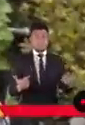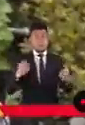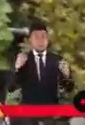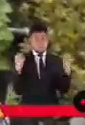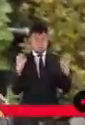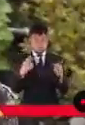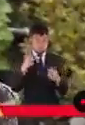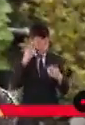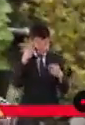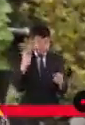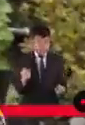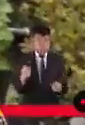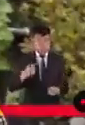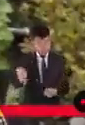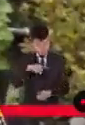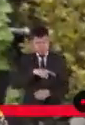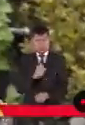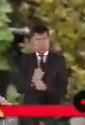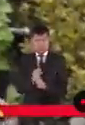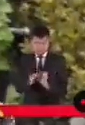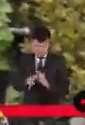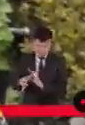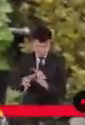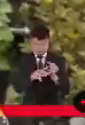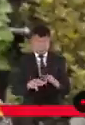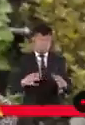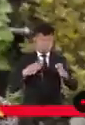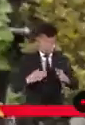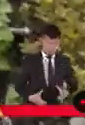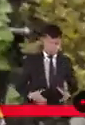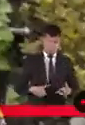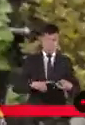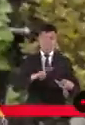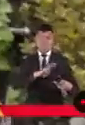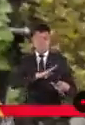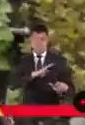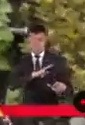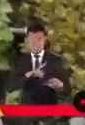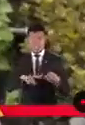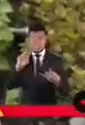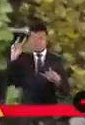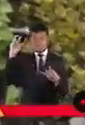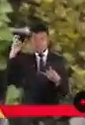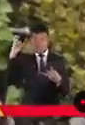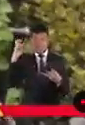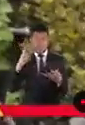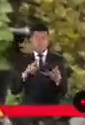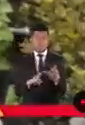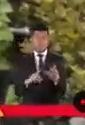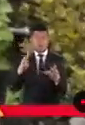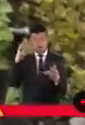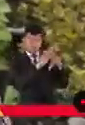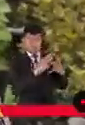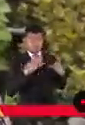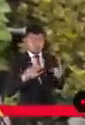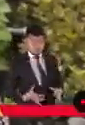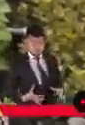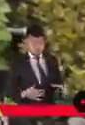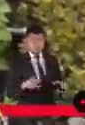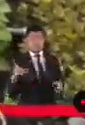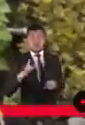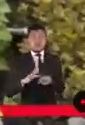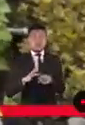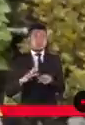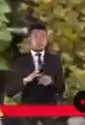estamos trabajando unidos, ciudadanía, alcaldía, fiscalía y policía, para que los